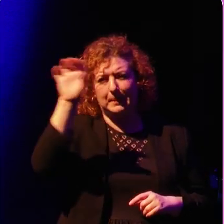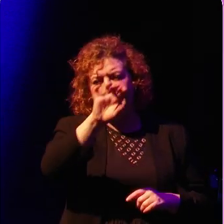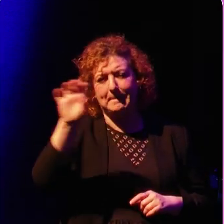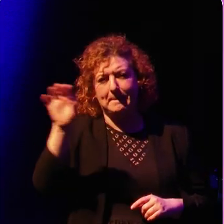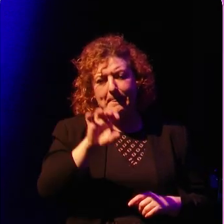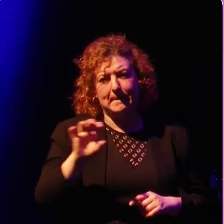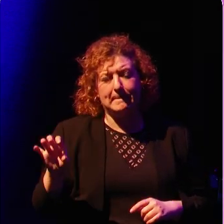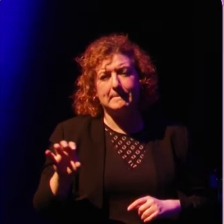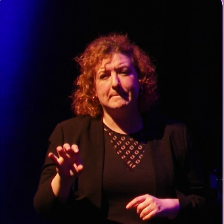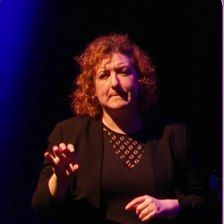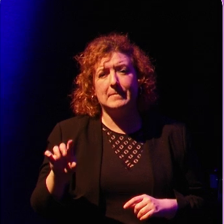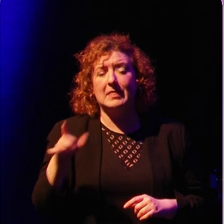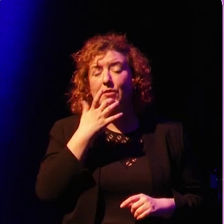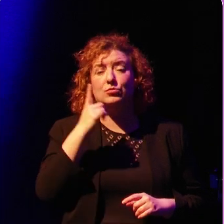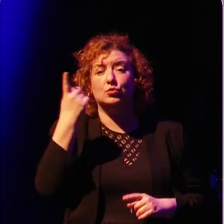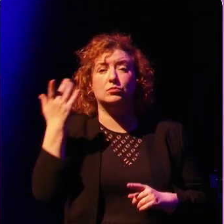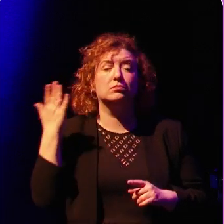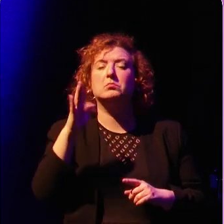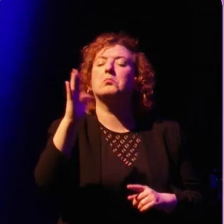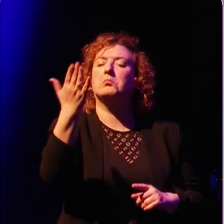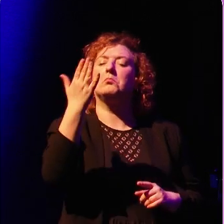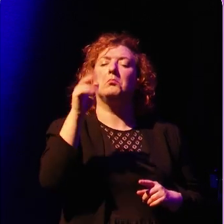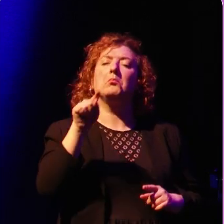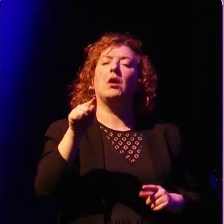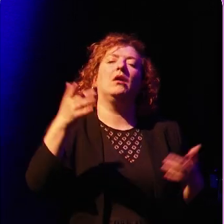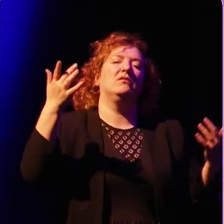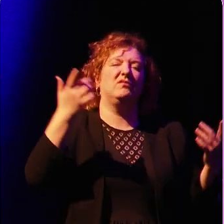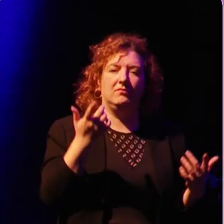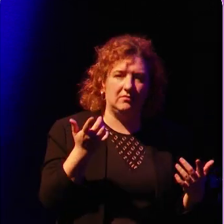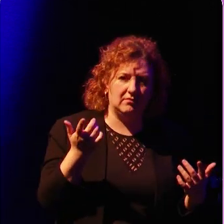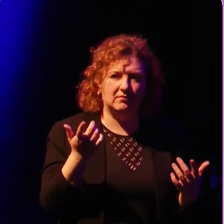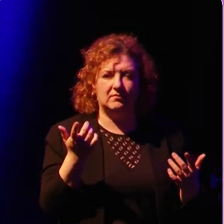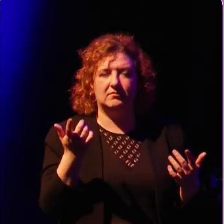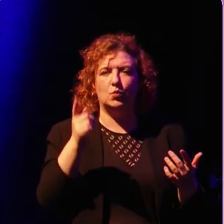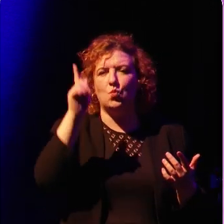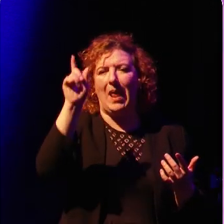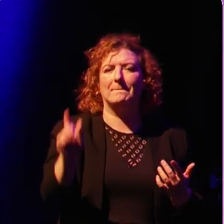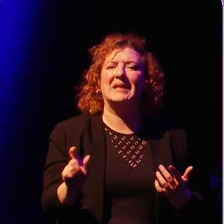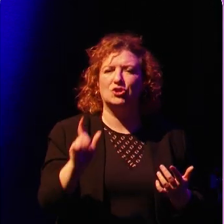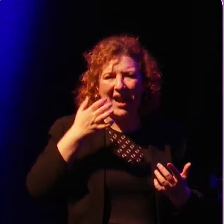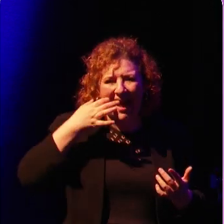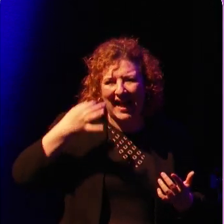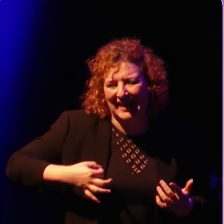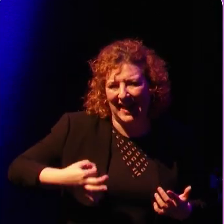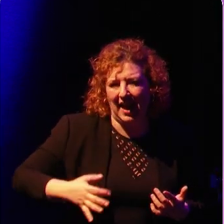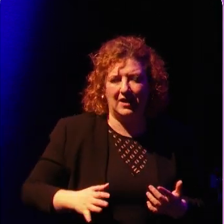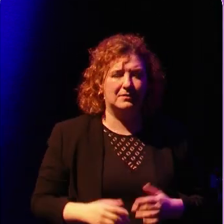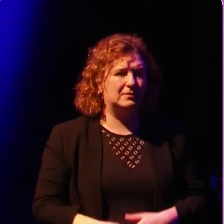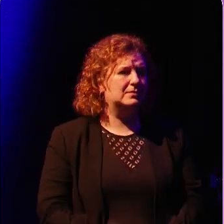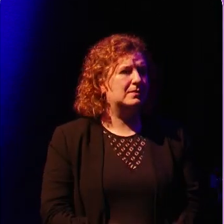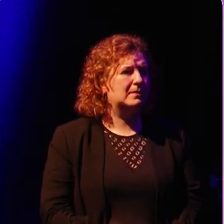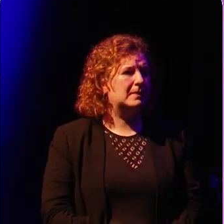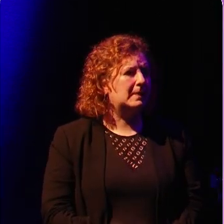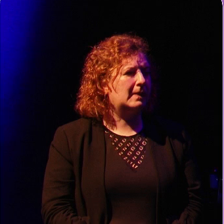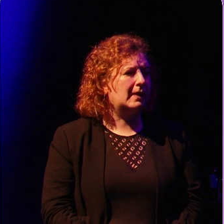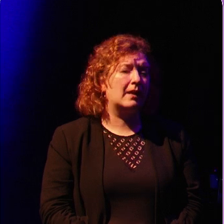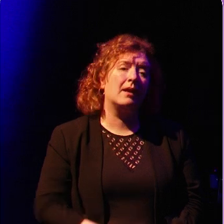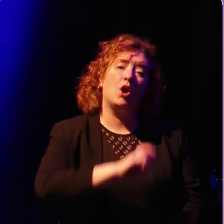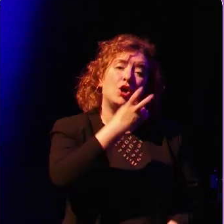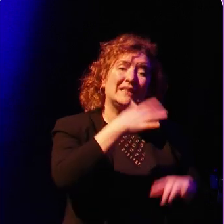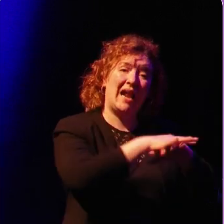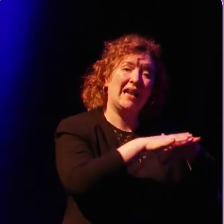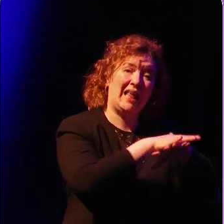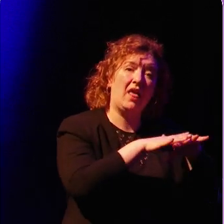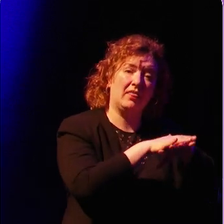modelo. Cuando recibe un modelo, lo mira y dice, ¡buah! Esto es una persona realmente. Bien, hay otra